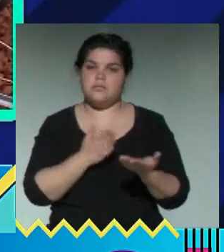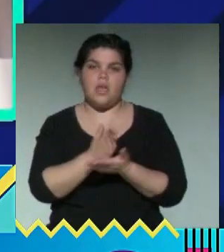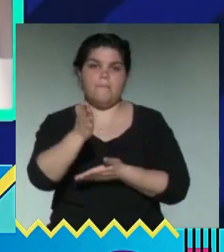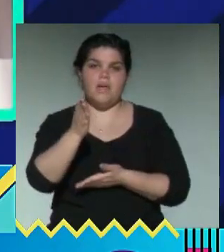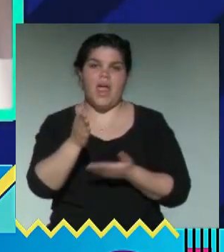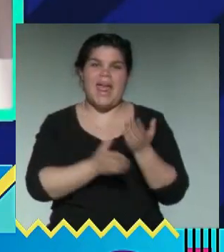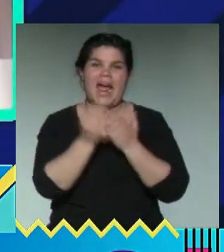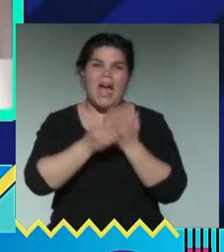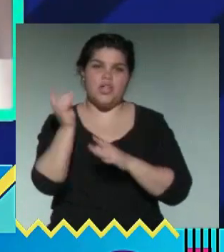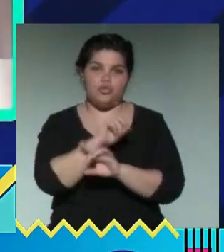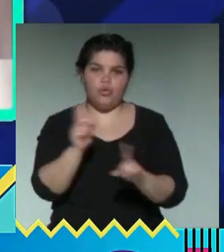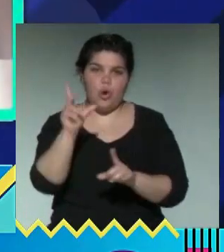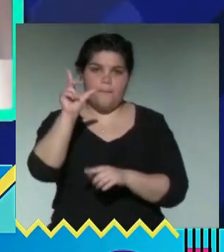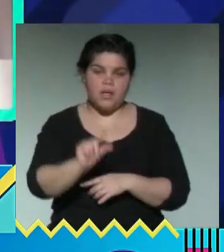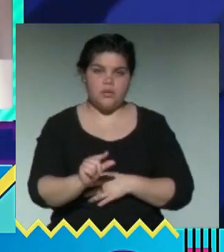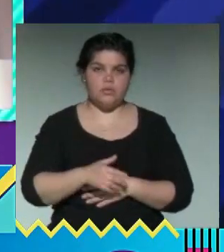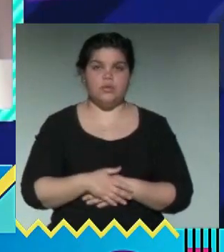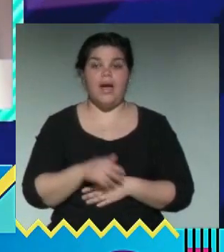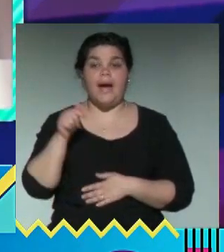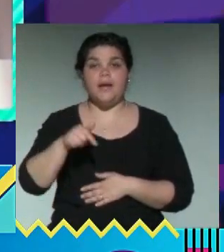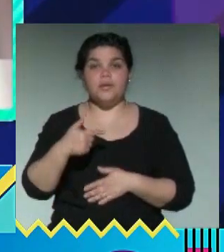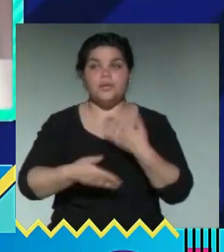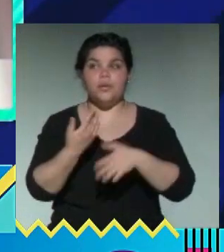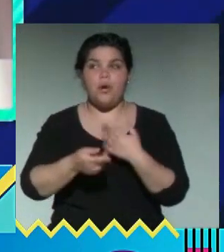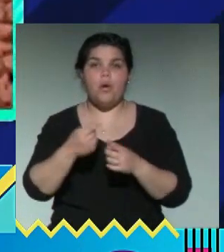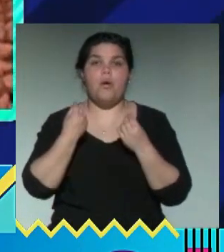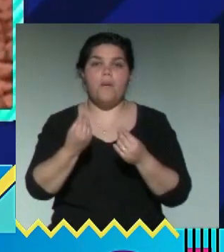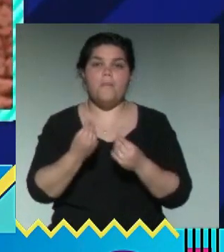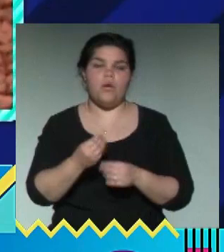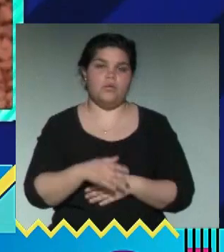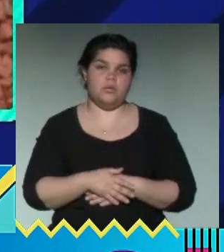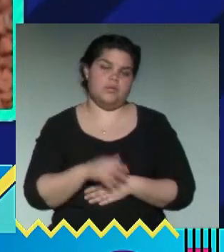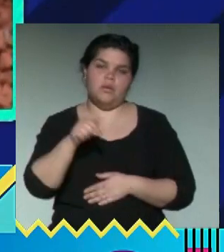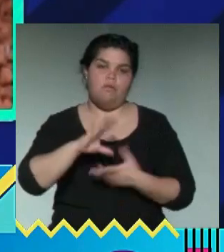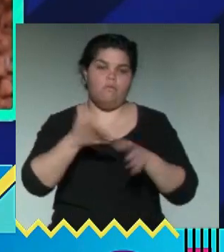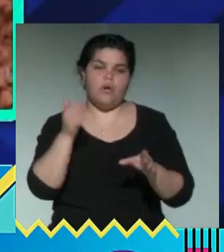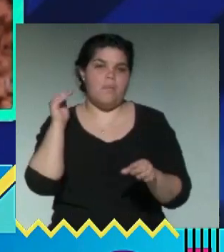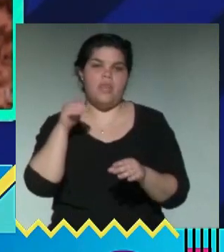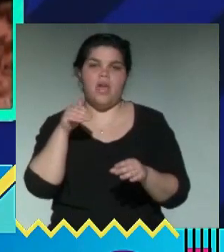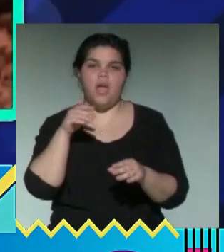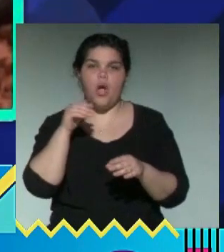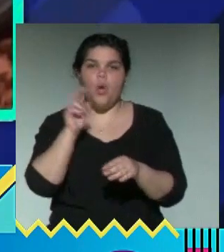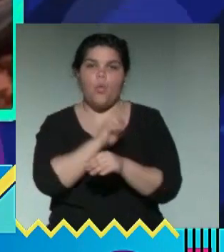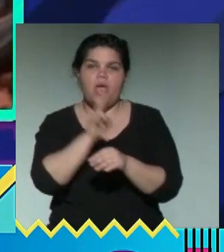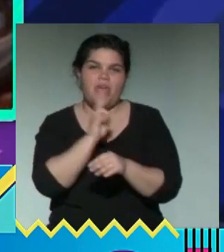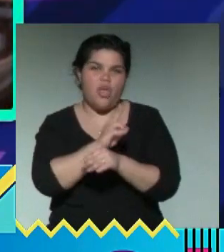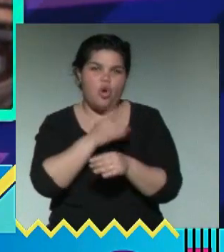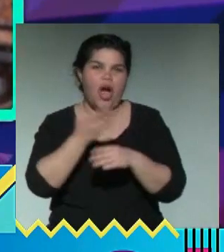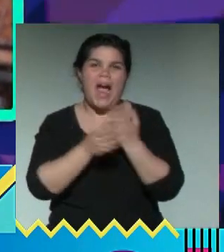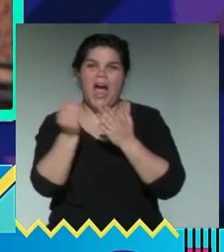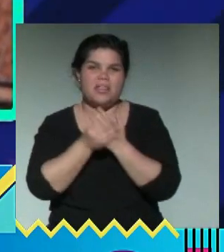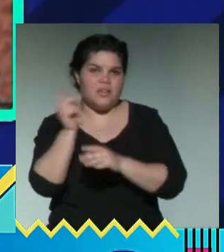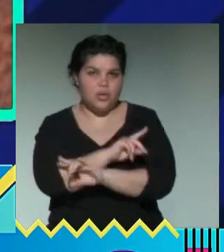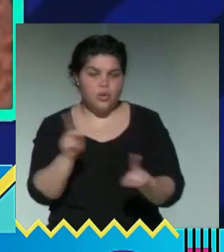que siempre la ahorraron técnicamente, o en metros cúbicos o en kilovatios hora de energía eléctrica, pero por ahí el impacto en la parte